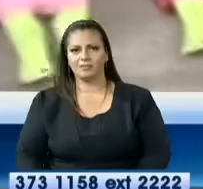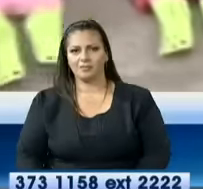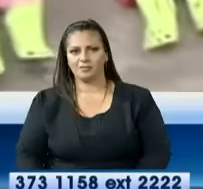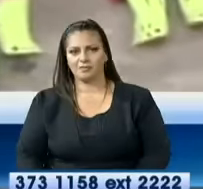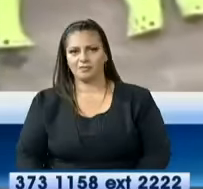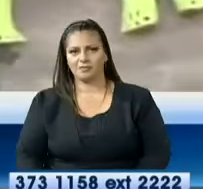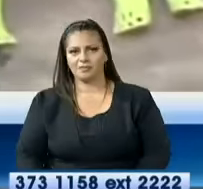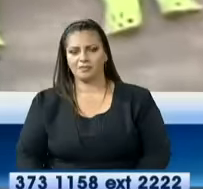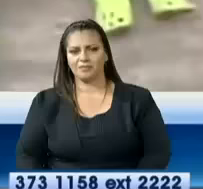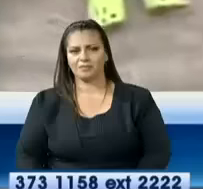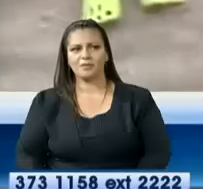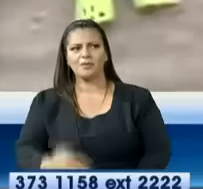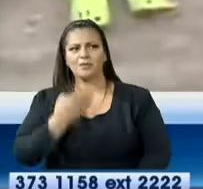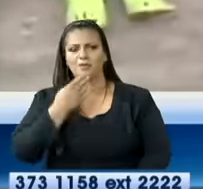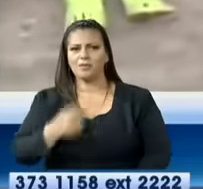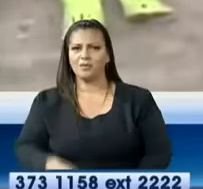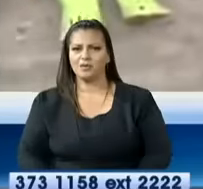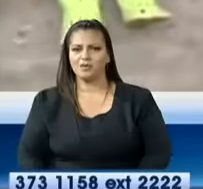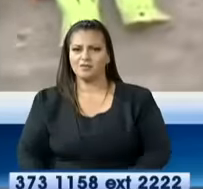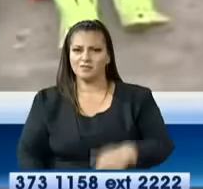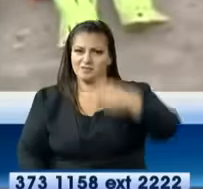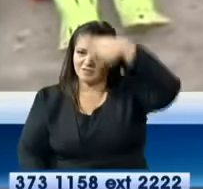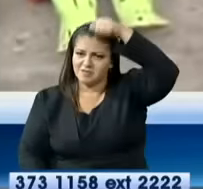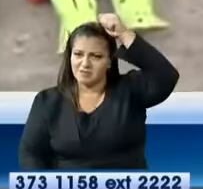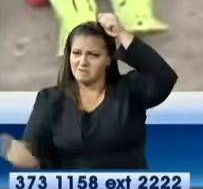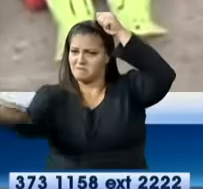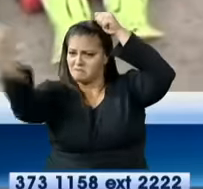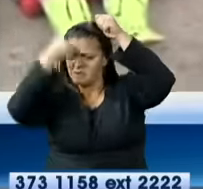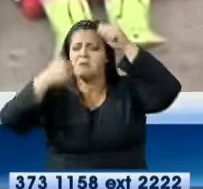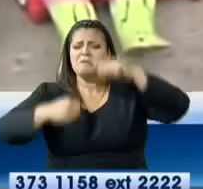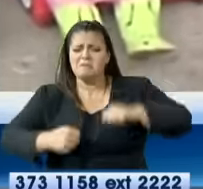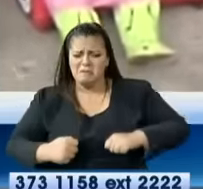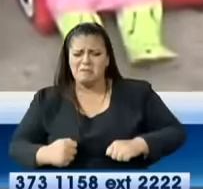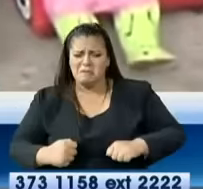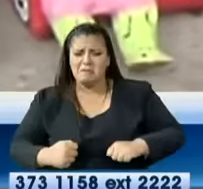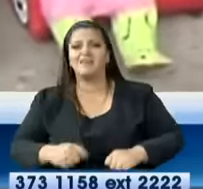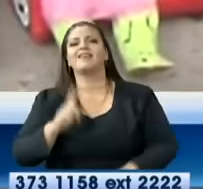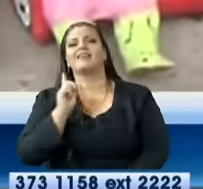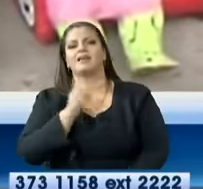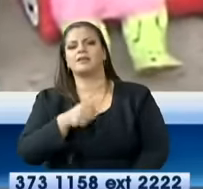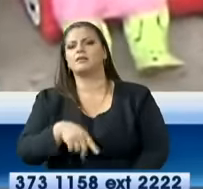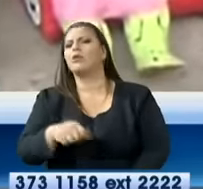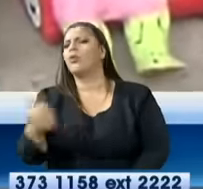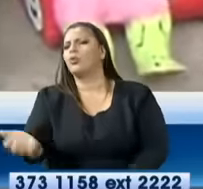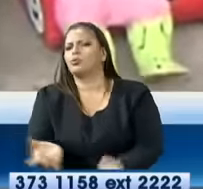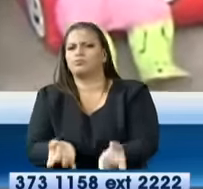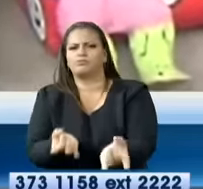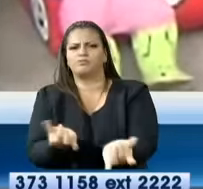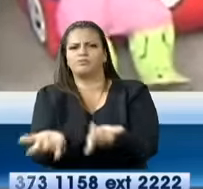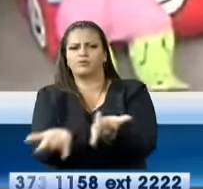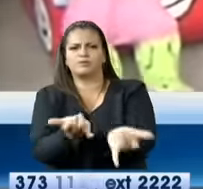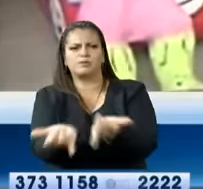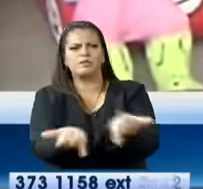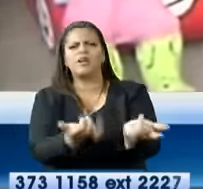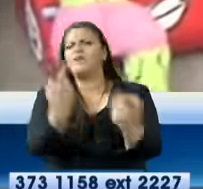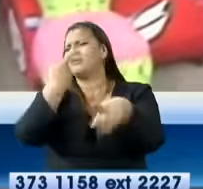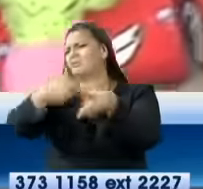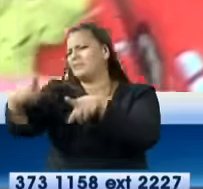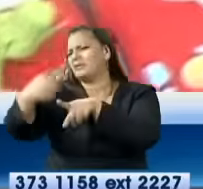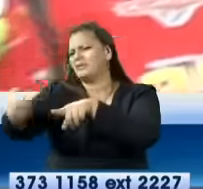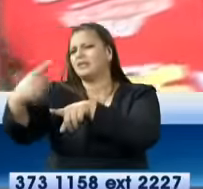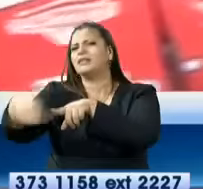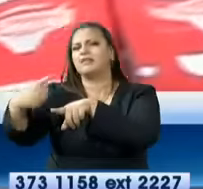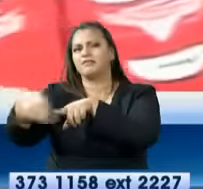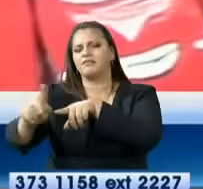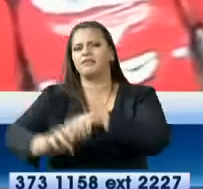Pepa. ¿Nunca pasa de moda el chavo? Nunca pasa de moda. El Chapulín también está, también sale, los Spider-Man. Todo sale. Bueno, hace